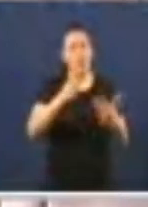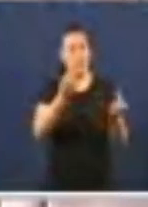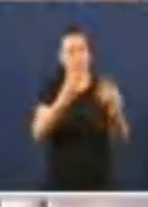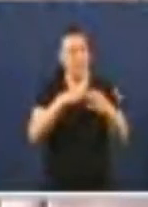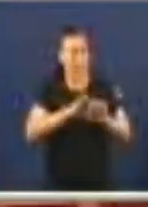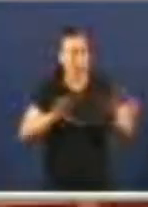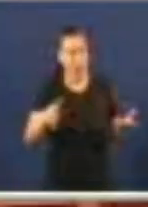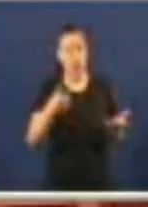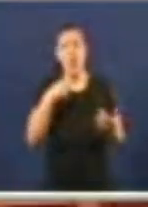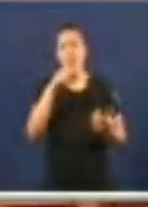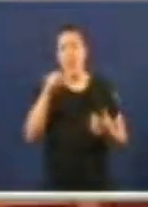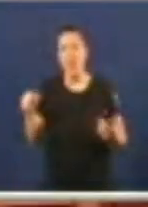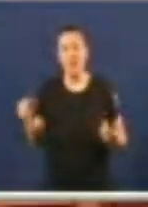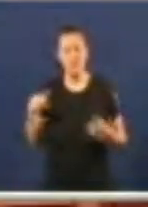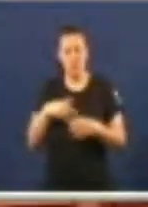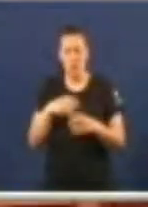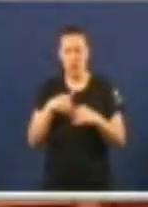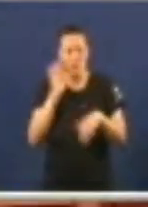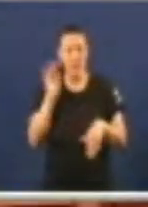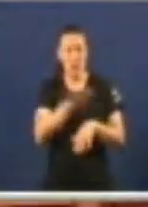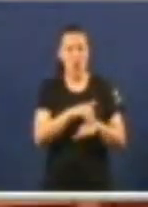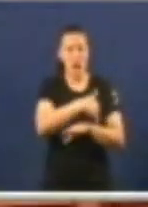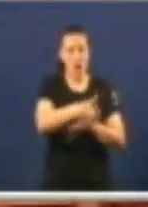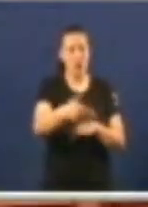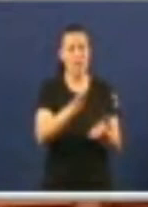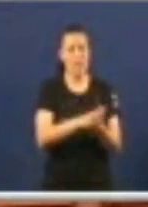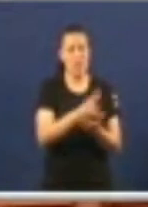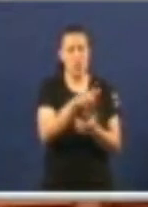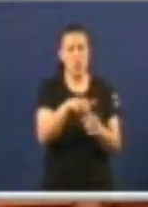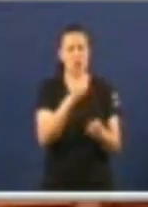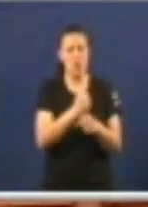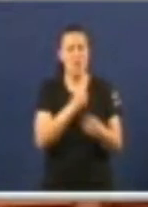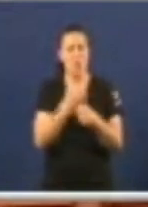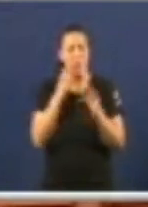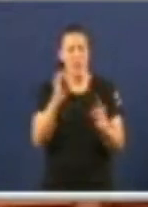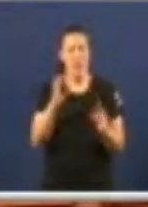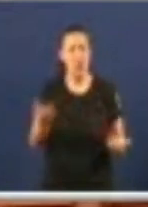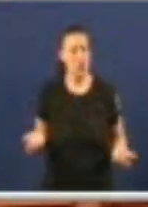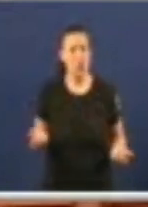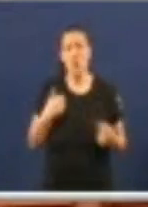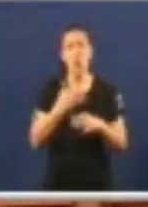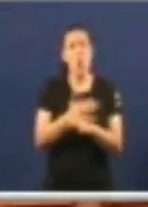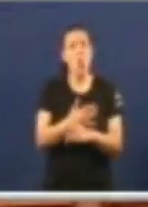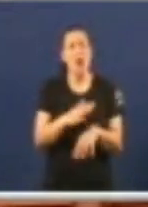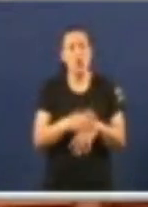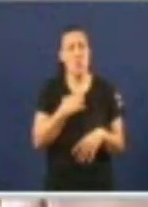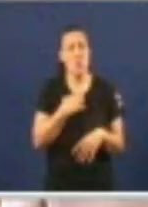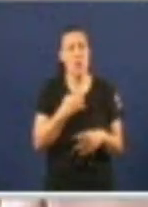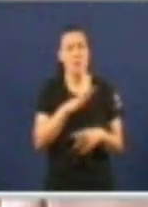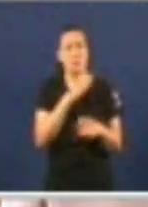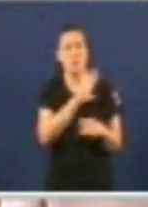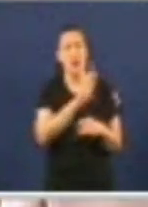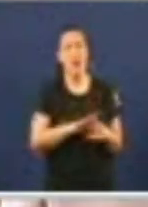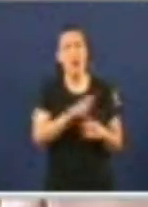postos de traballo en xogo na Costa da Morte e vostede non pode xogar con eso para pagarlle os favores que o Partido Popular